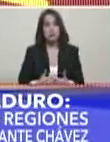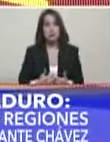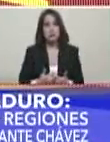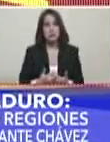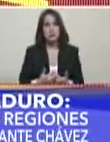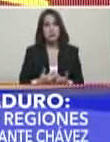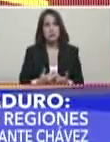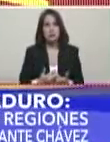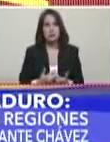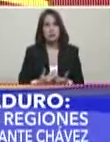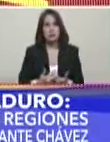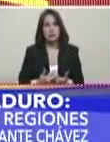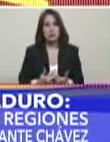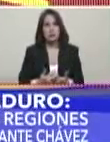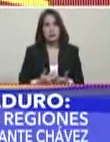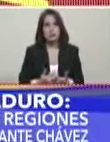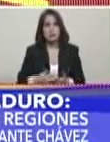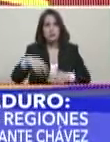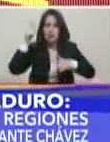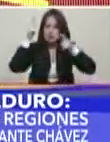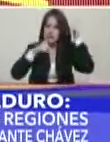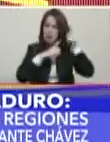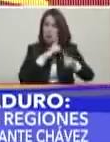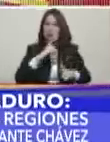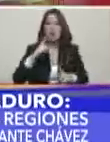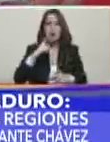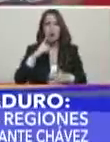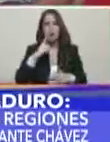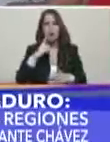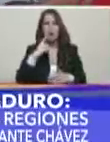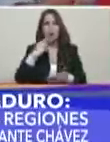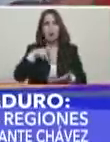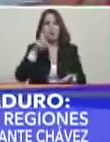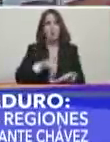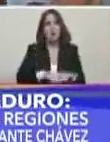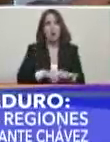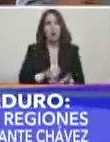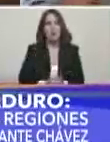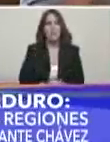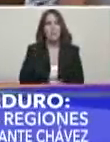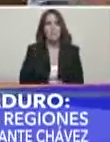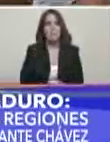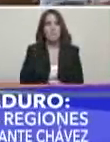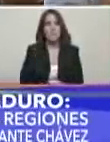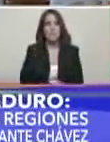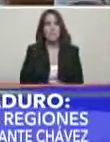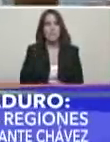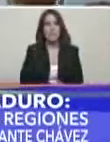pescado, comandante supremo Hugo Chávez Fría, aprobado.